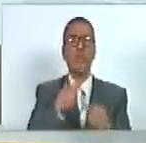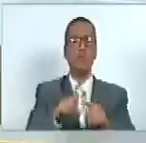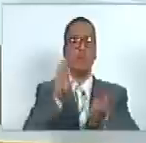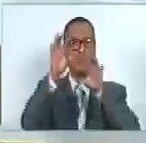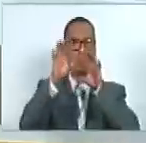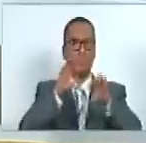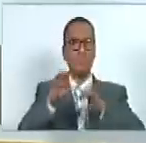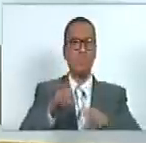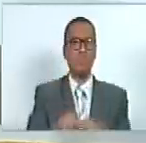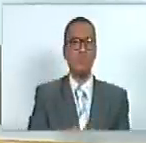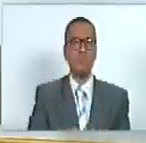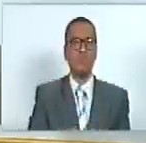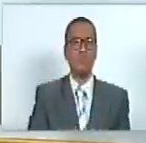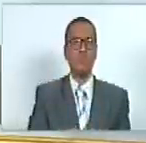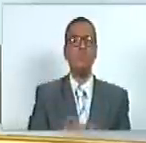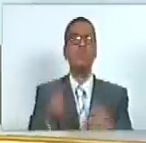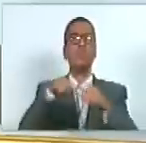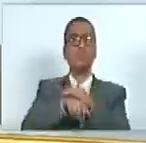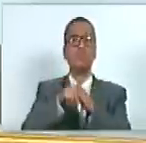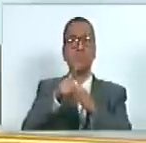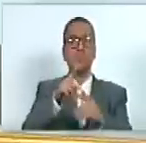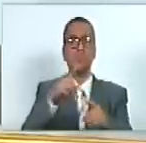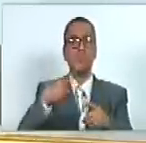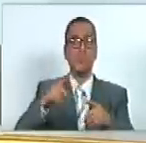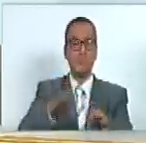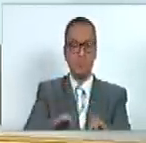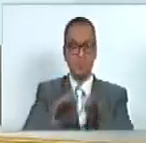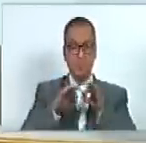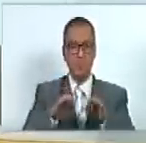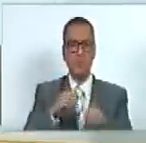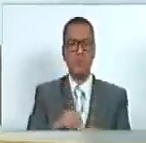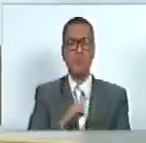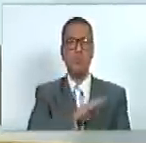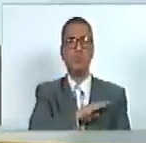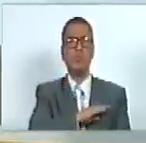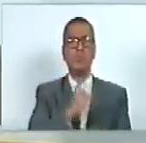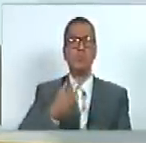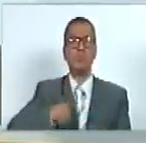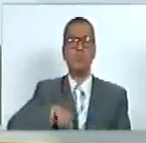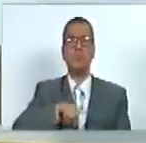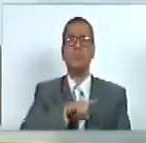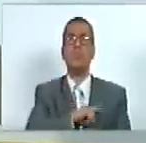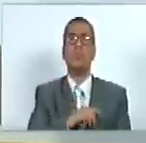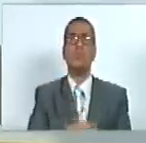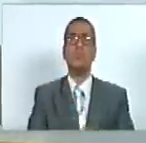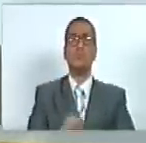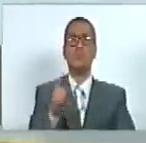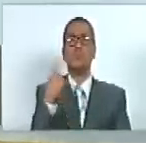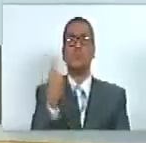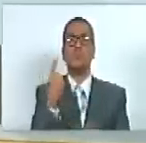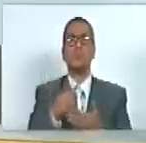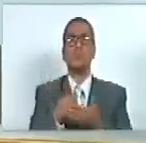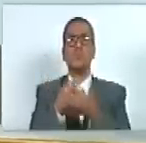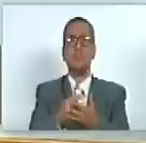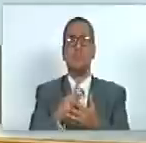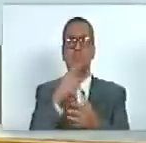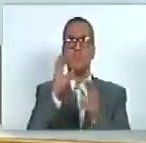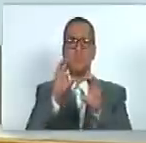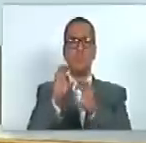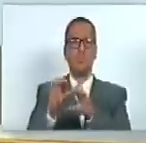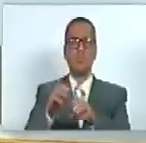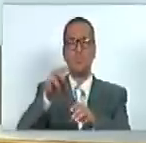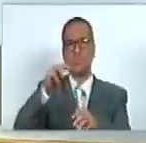extranjero, incluye los derechos especiales de giro, que no son una concesión graciosa al Fondo